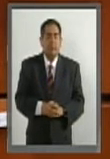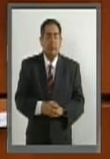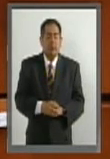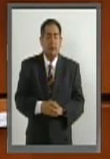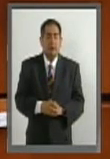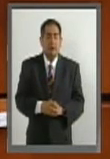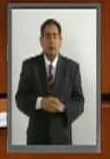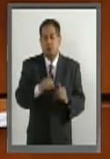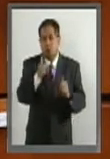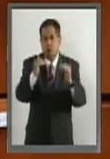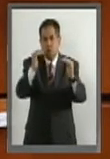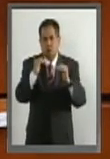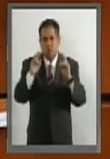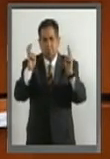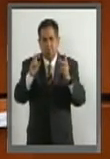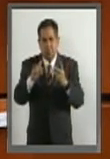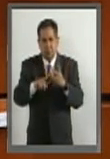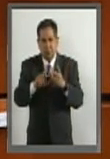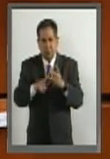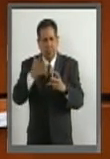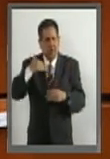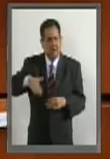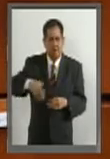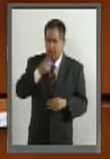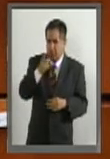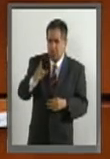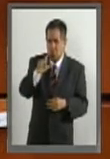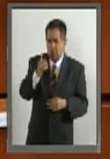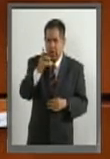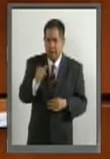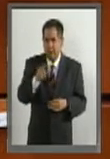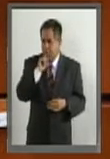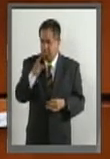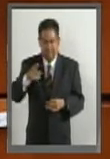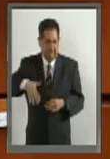El otro tema, que ya lo mencionó Laida aquí hace un